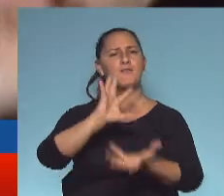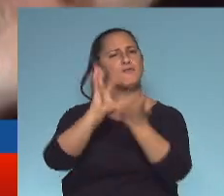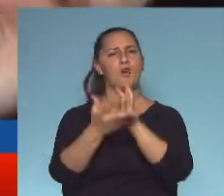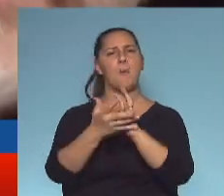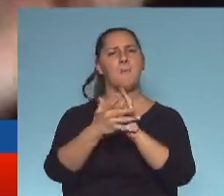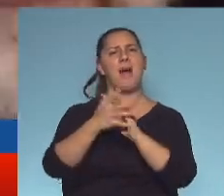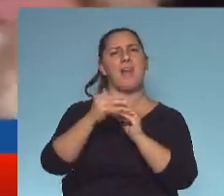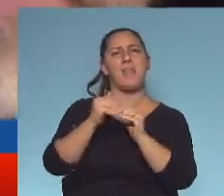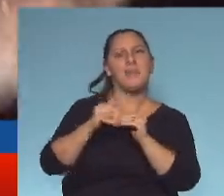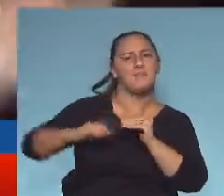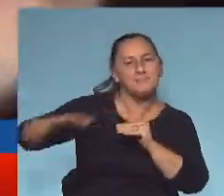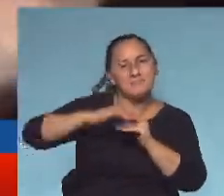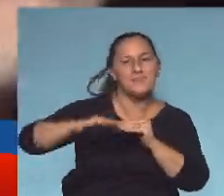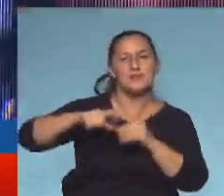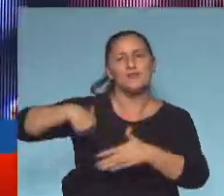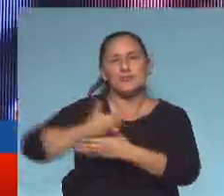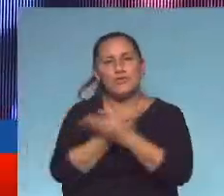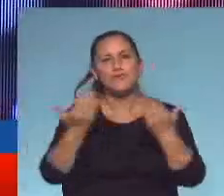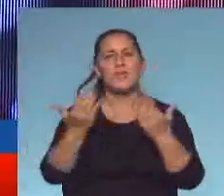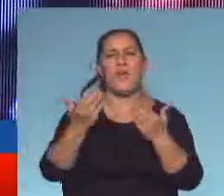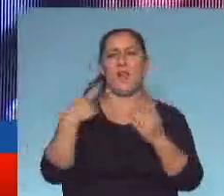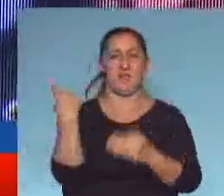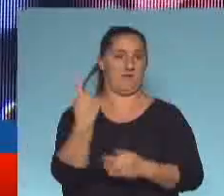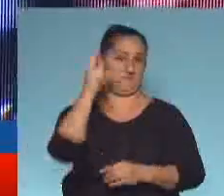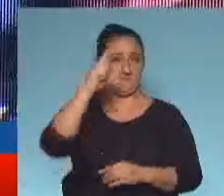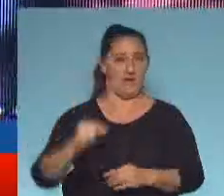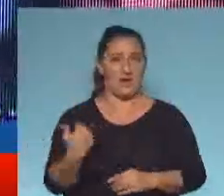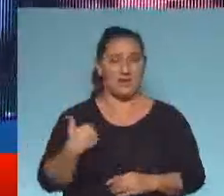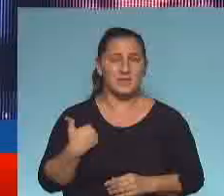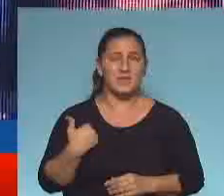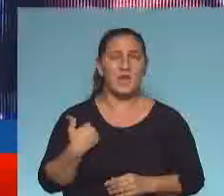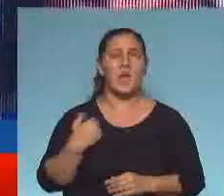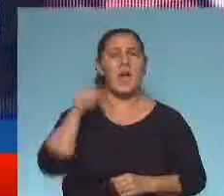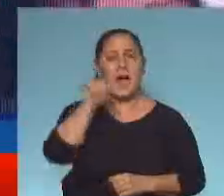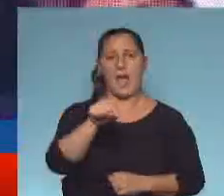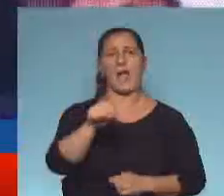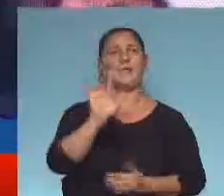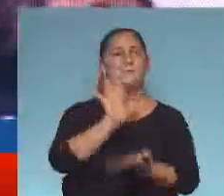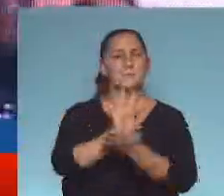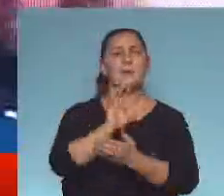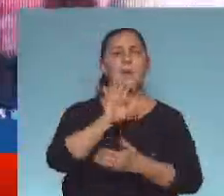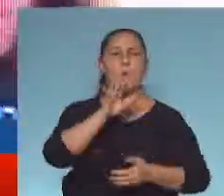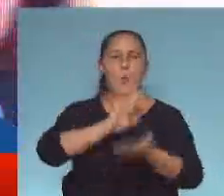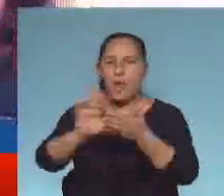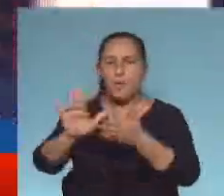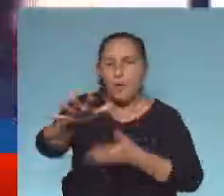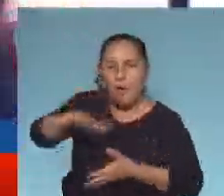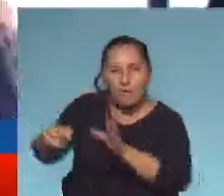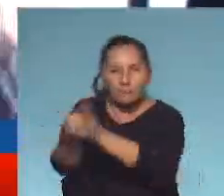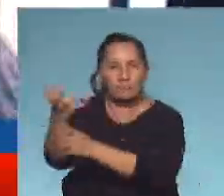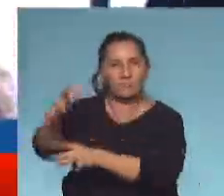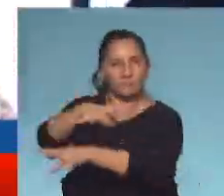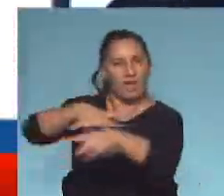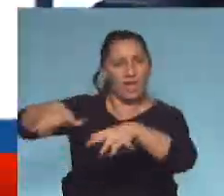conformación urbanística, social de nuestro país, porque donde se establece una nueva barriada,